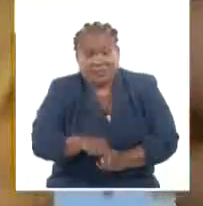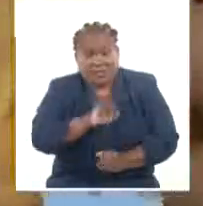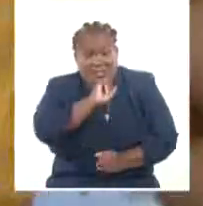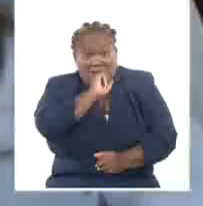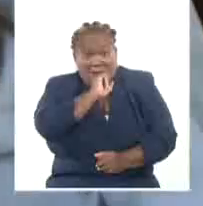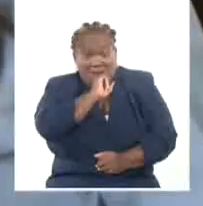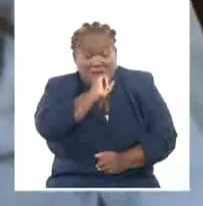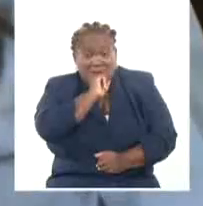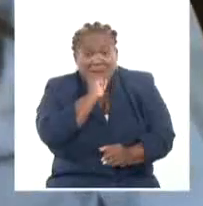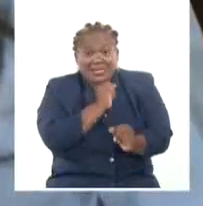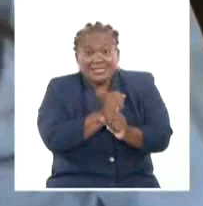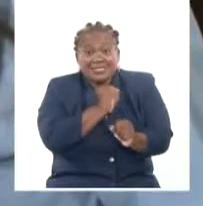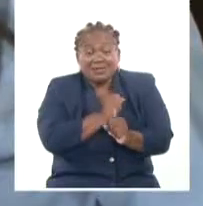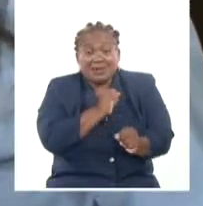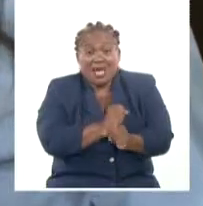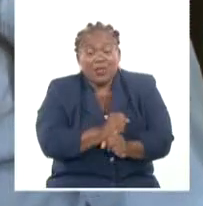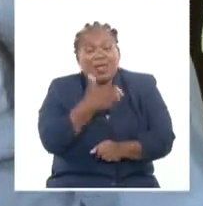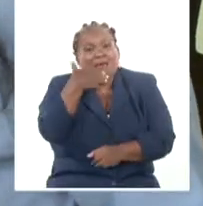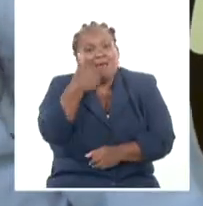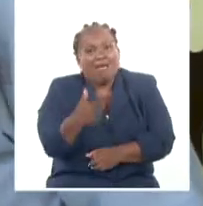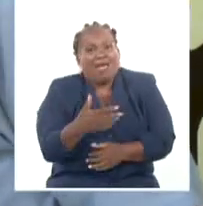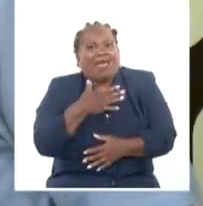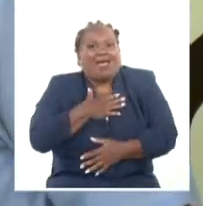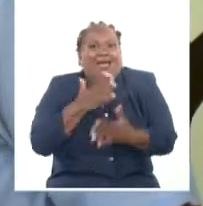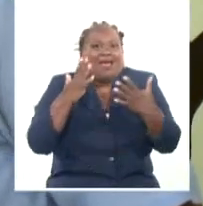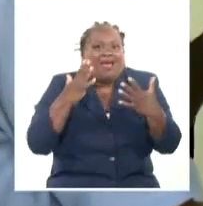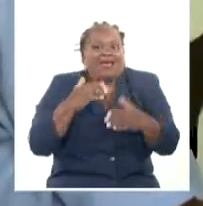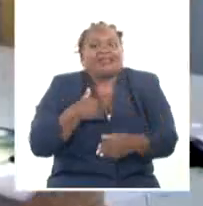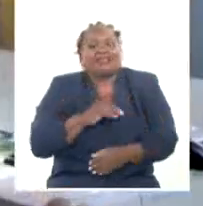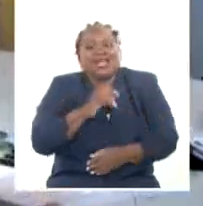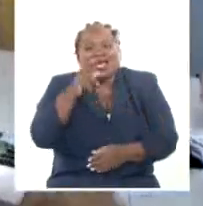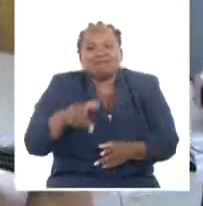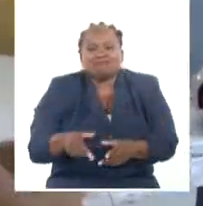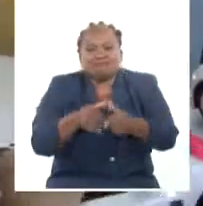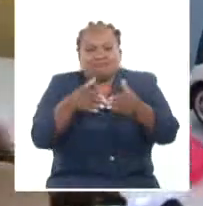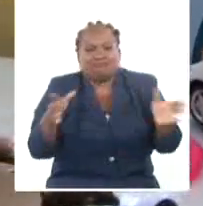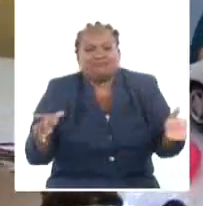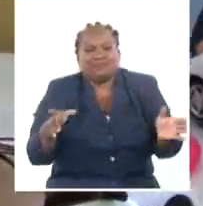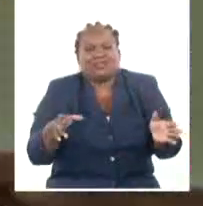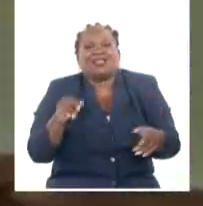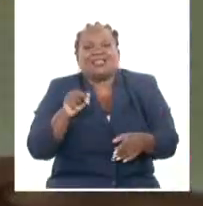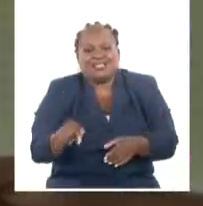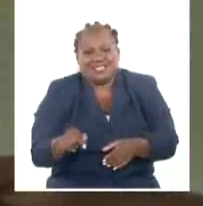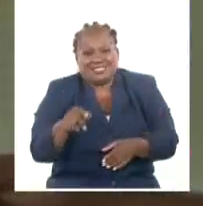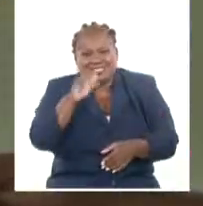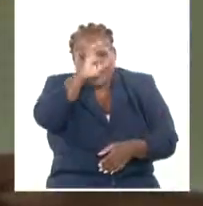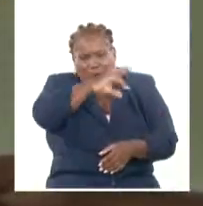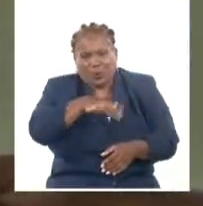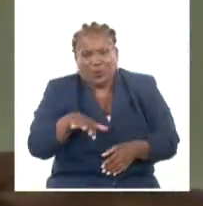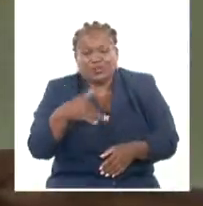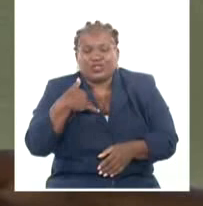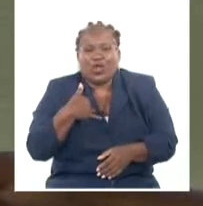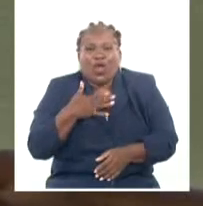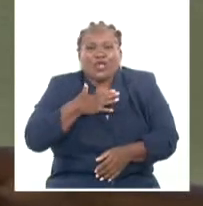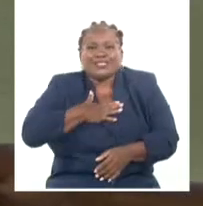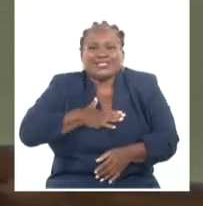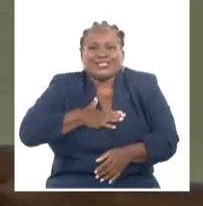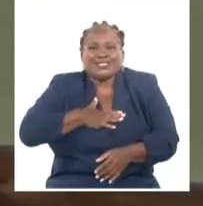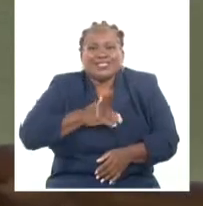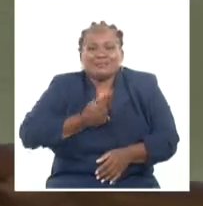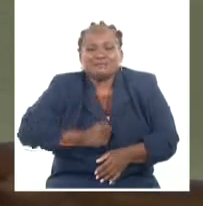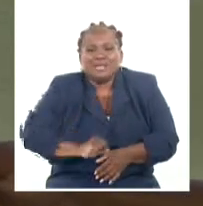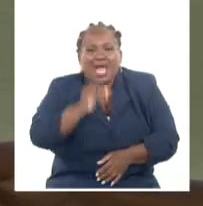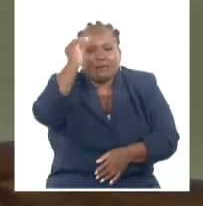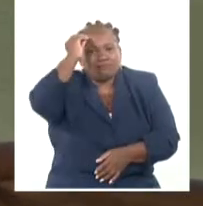madres trabajadoras es aliento y seguridad la inauguración del círculo infantil Mega Bebé. Yo tengo la tranquilidad de que mi niña está